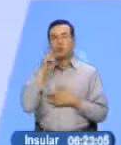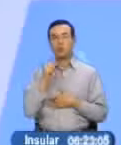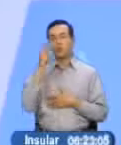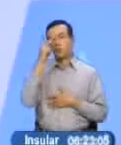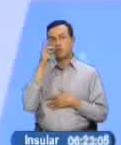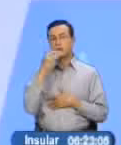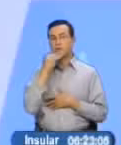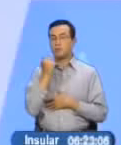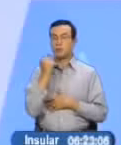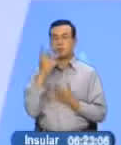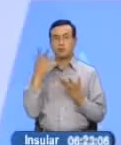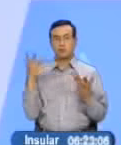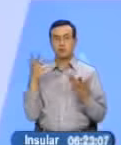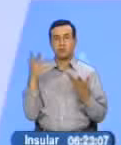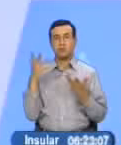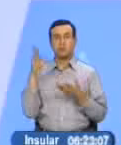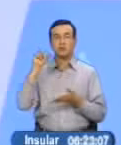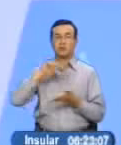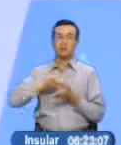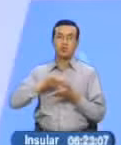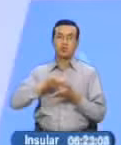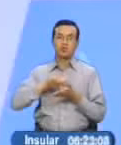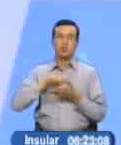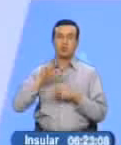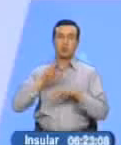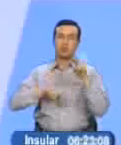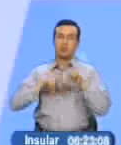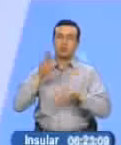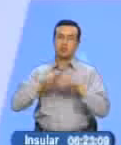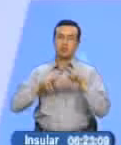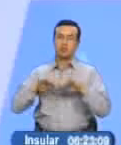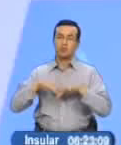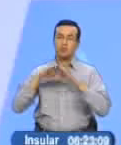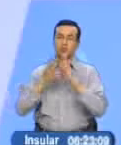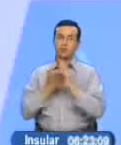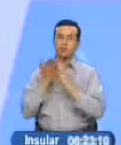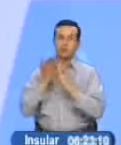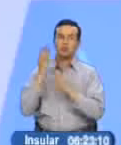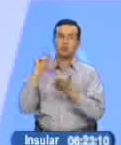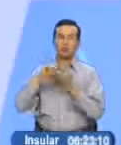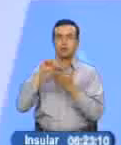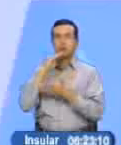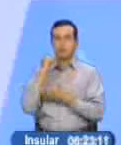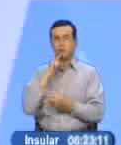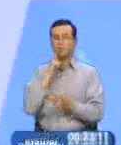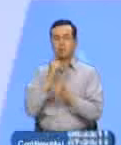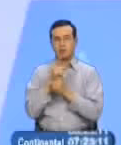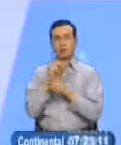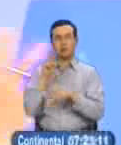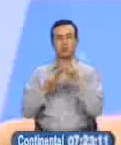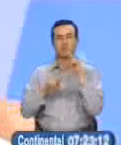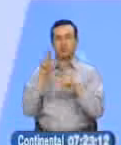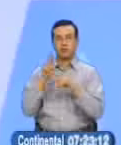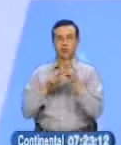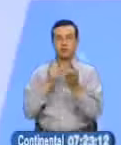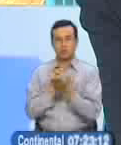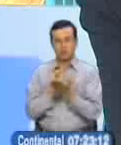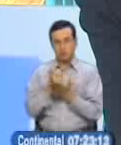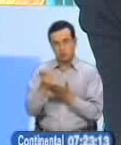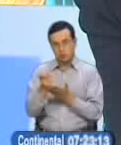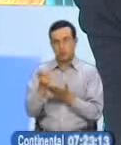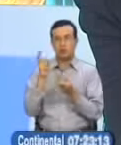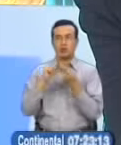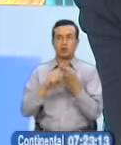de las mejores. Somos una ciudad que estamos en obras, obras que nos van a hacer una ciudad mejor. Estamos construyendo, o sea, nuestro tranvía. Hay algunas